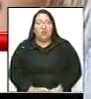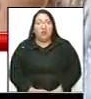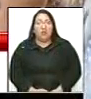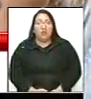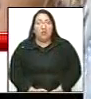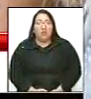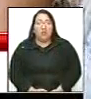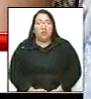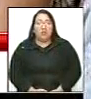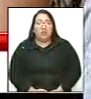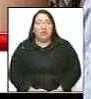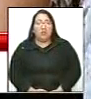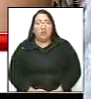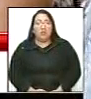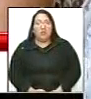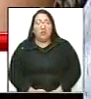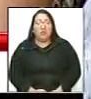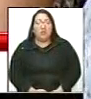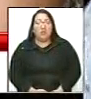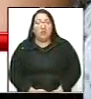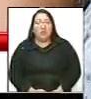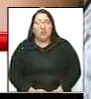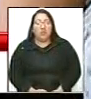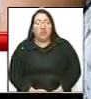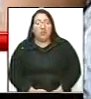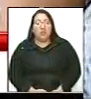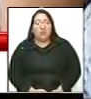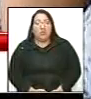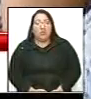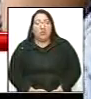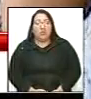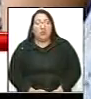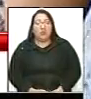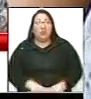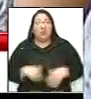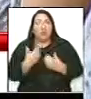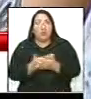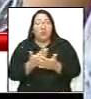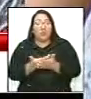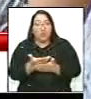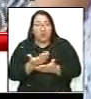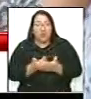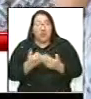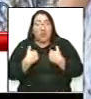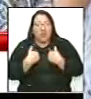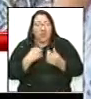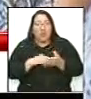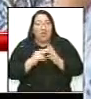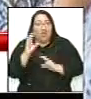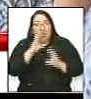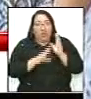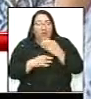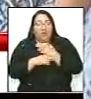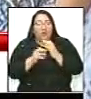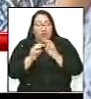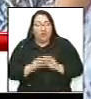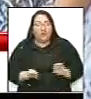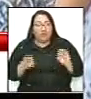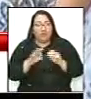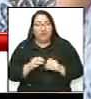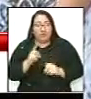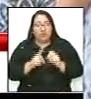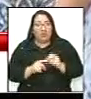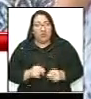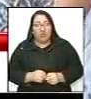estar recogiendo, podría estar sustentada solamente en este dicho y tal vez podría tener o buscar una forma de sustentarlo mejor en